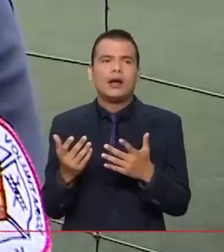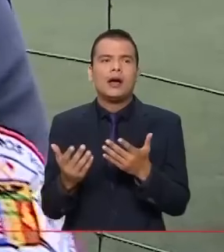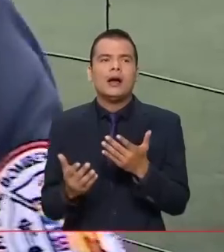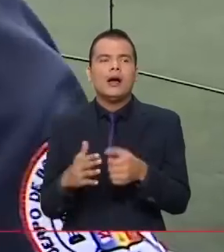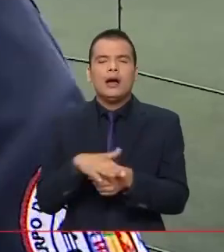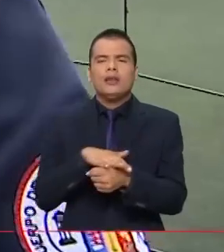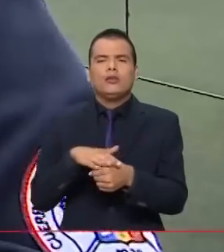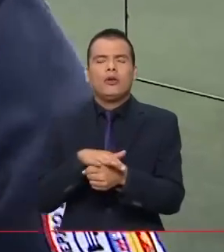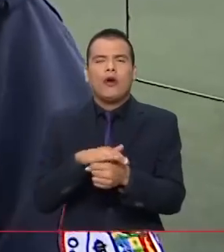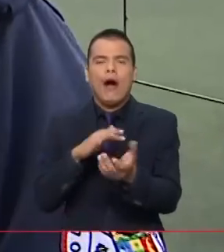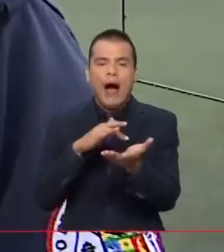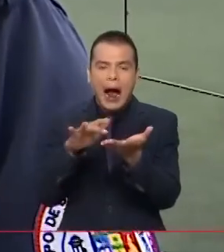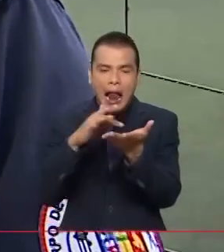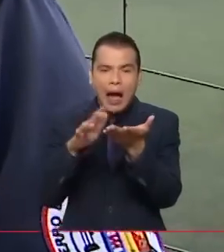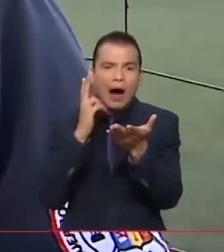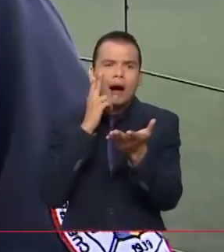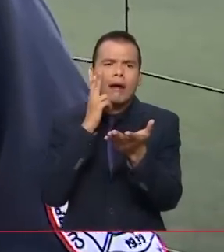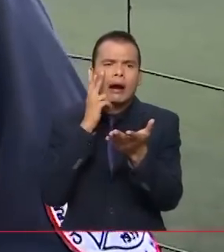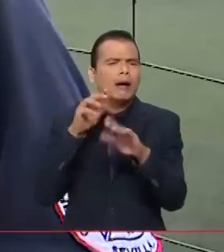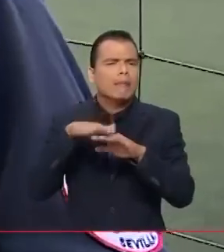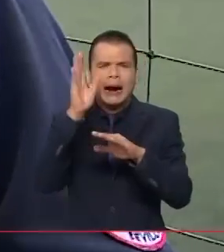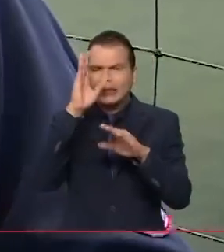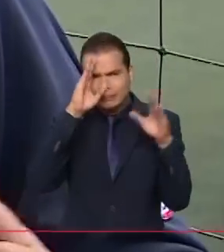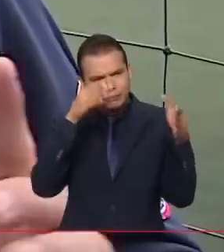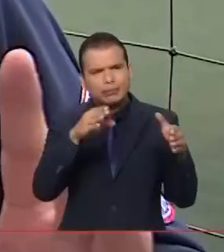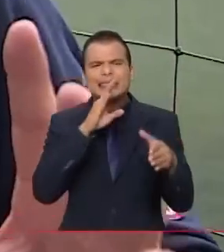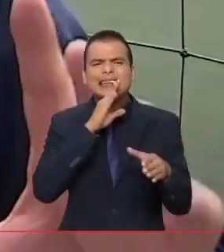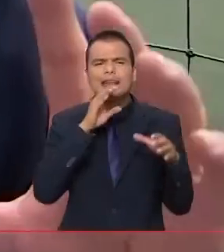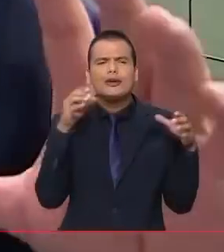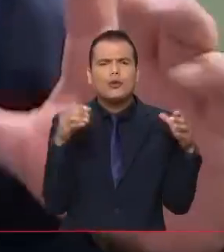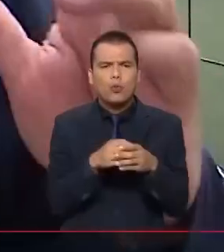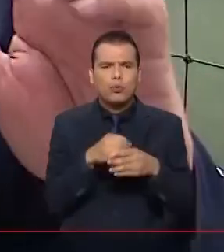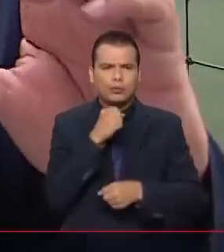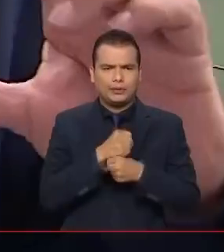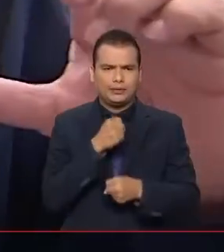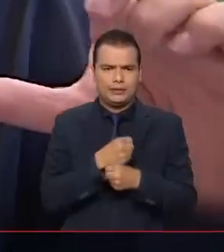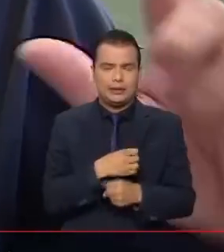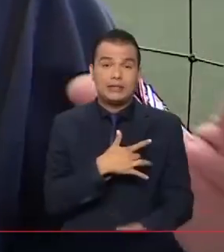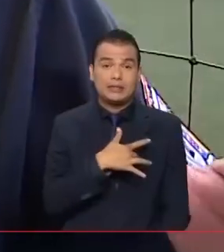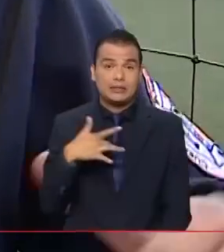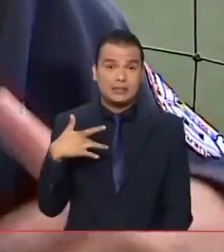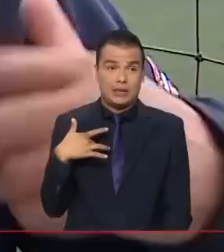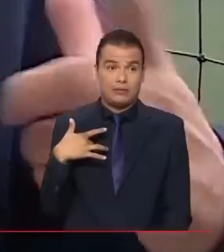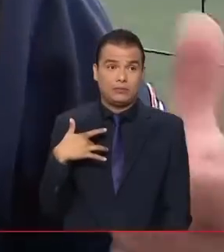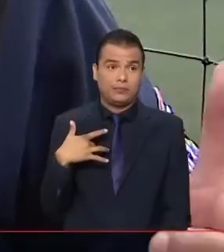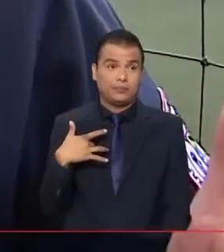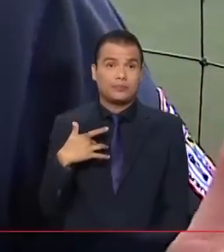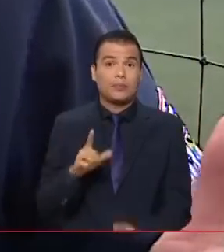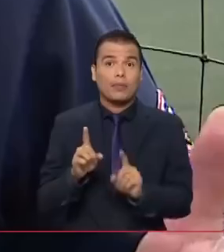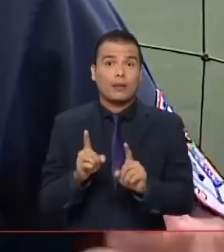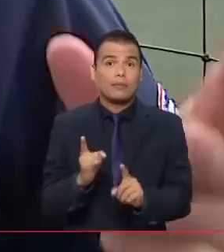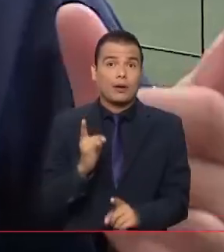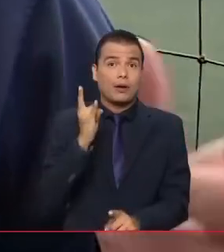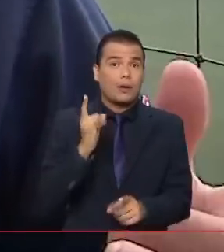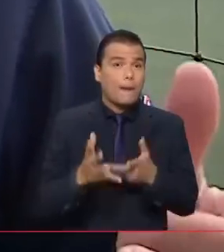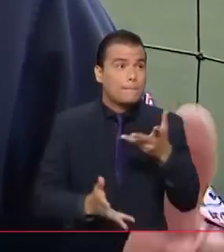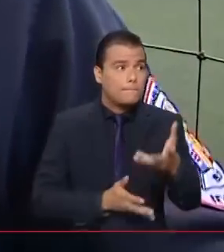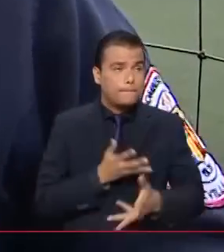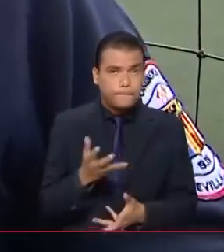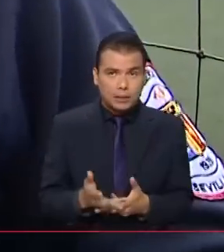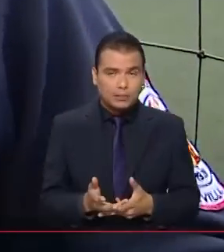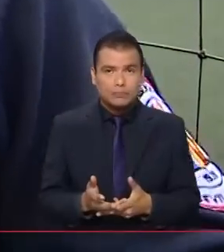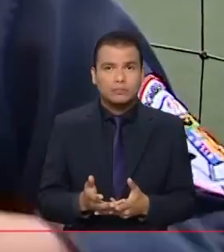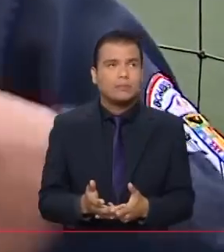a salud, donde ya hemos organizado varias cosas, es que si eso llega a copar o a superar la capacidad de los